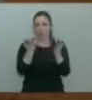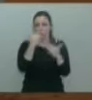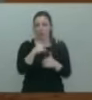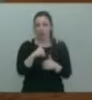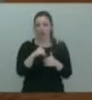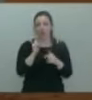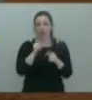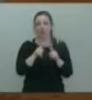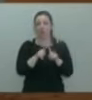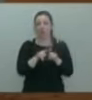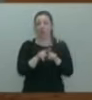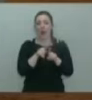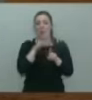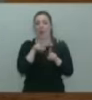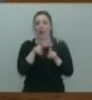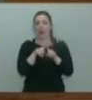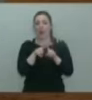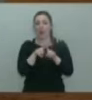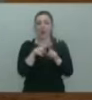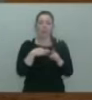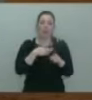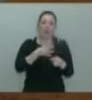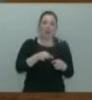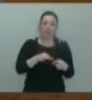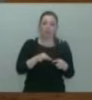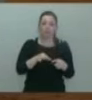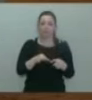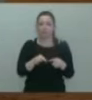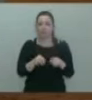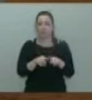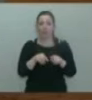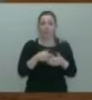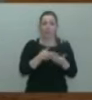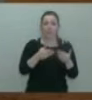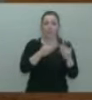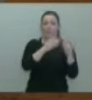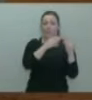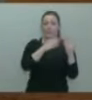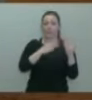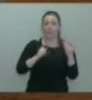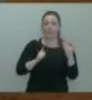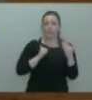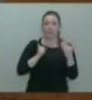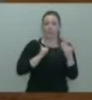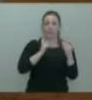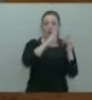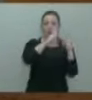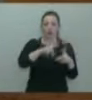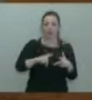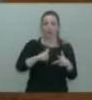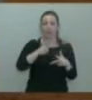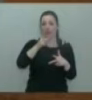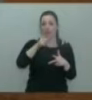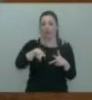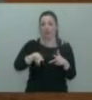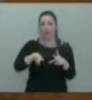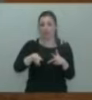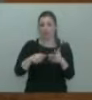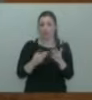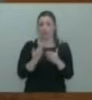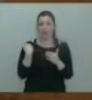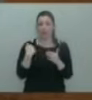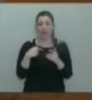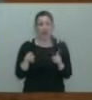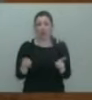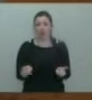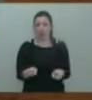como medio para servir a un artificio contable de dudosa legitimidad ya entonces, independientemente de que